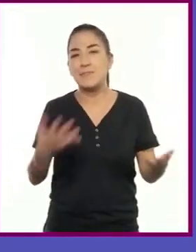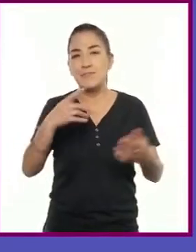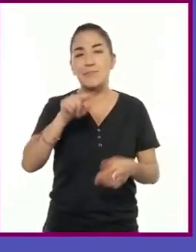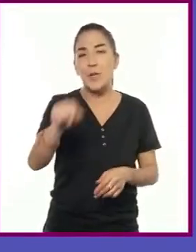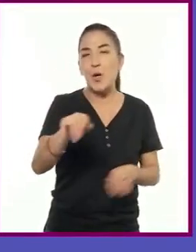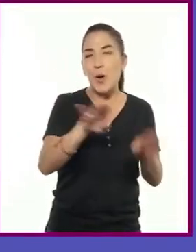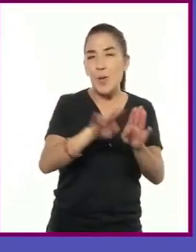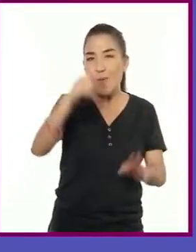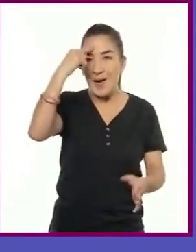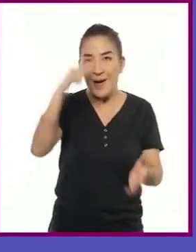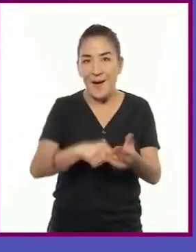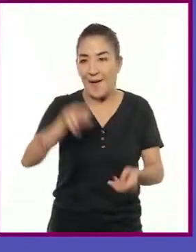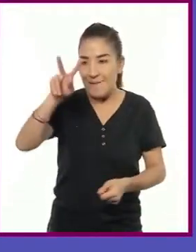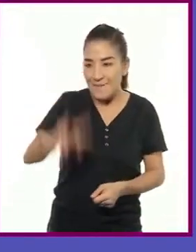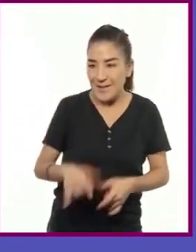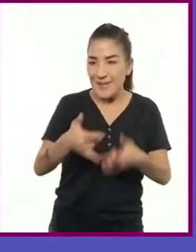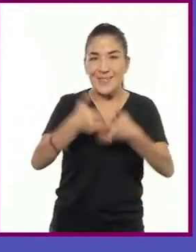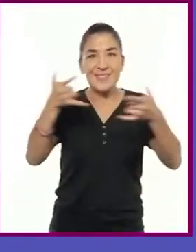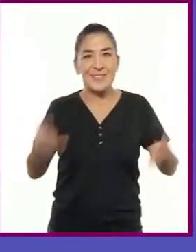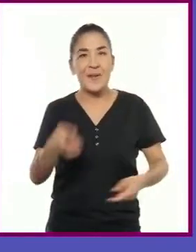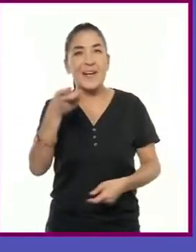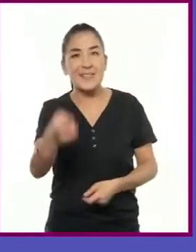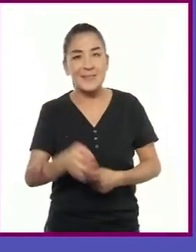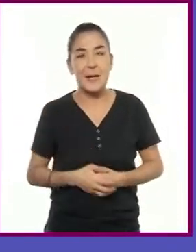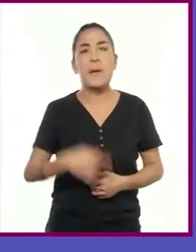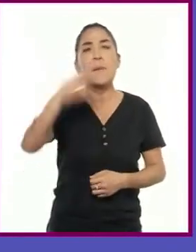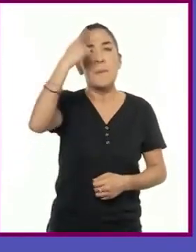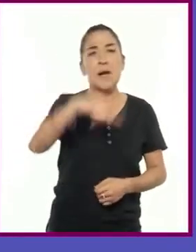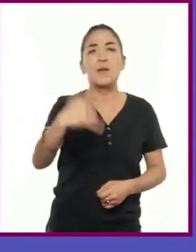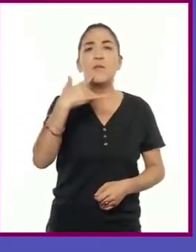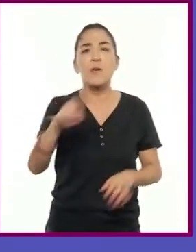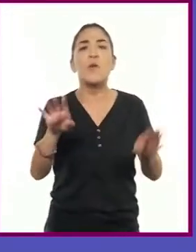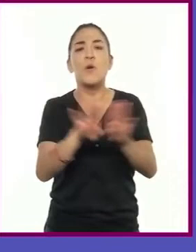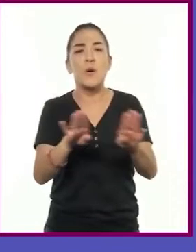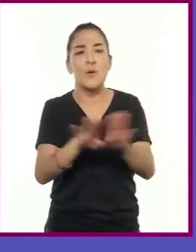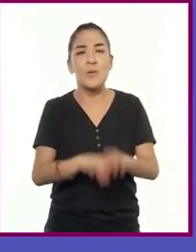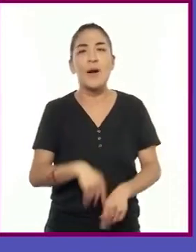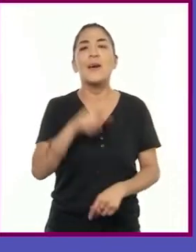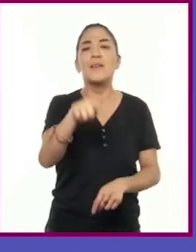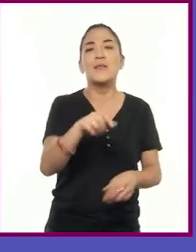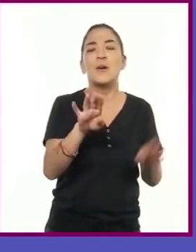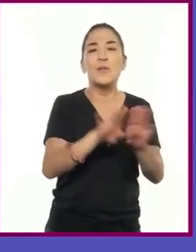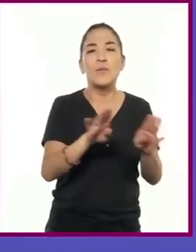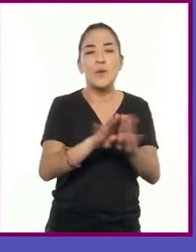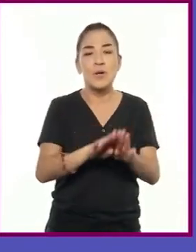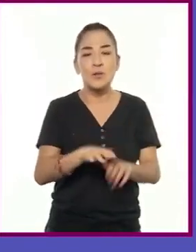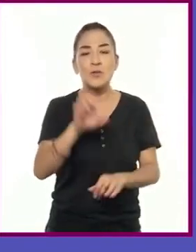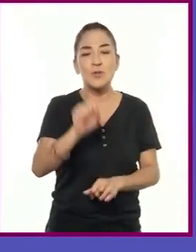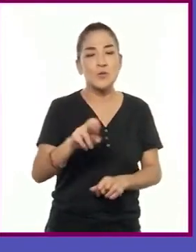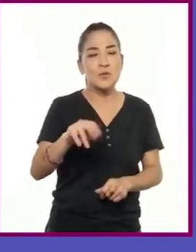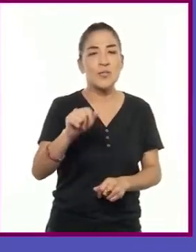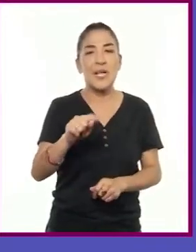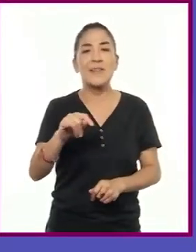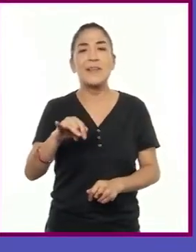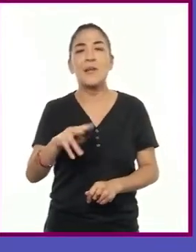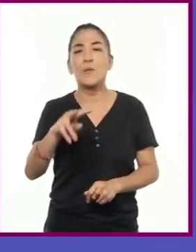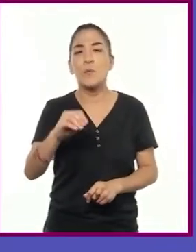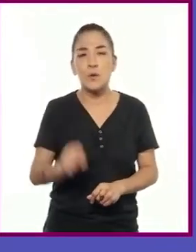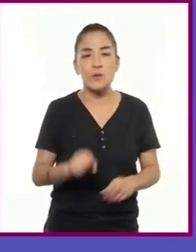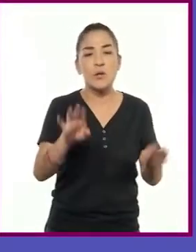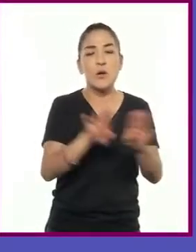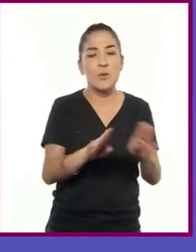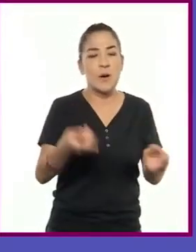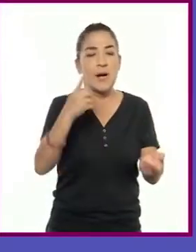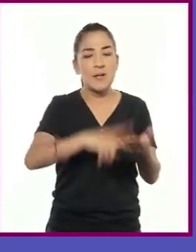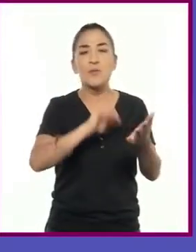creíbles los hechos que se narran. Para lograrlo, se emplean generalmente sustantivos acompañados de adjetivos, se usan